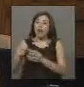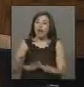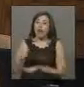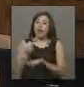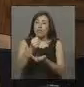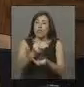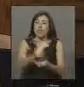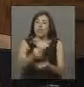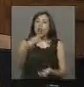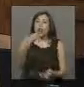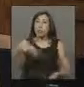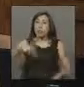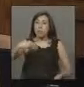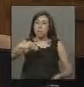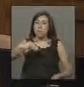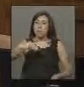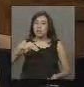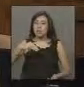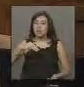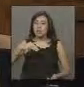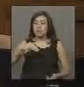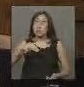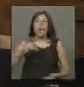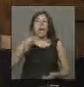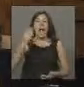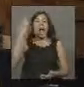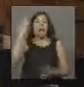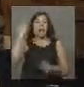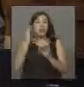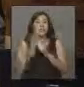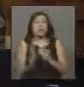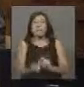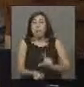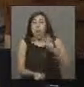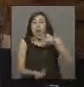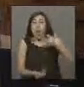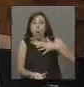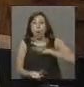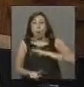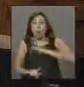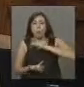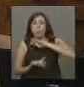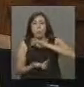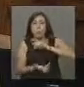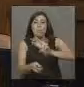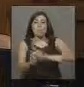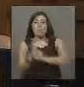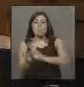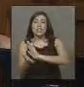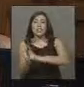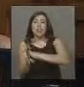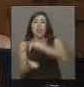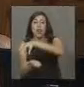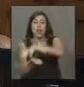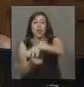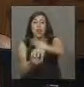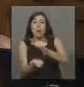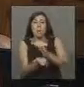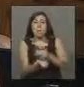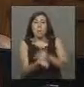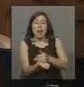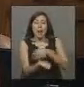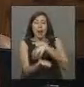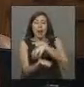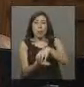los municipios, los más altos que hayan recibido en la historia de este país, para llevar a cabo en cada comuna un plan comunal de